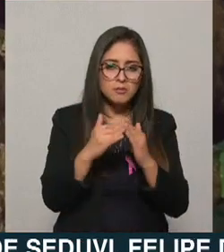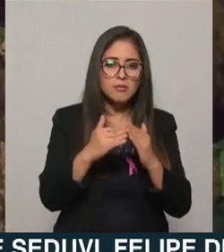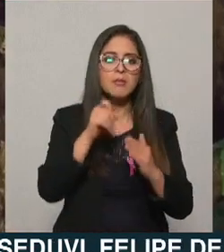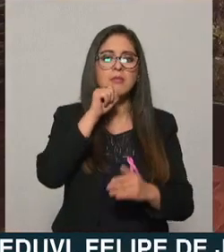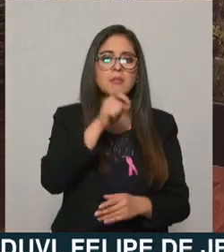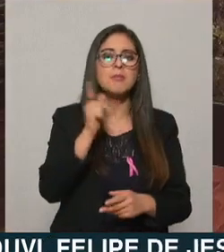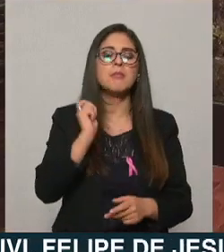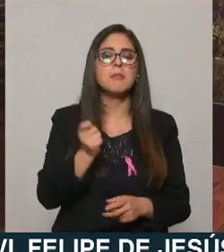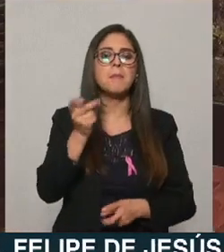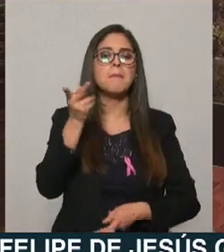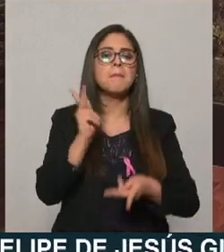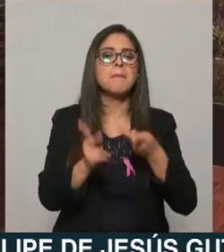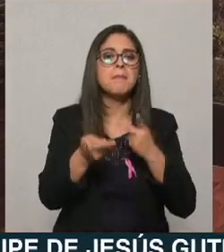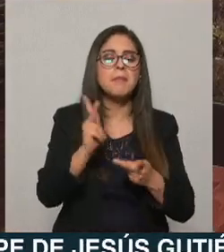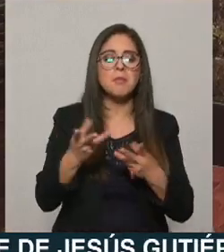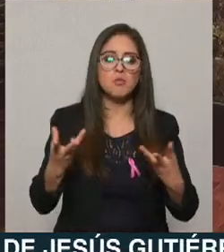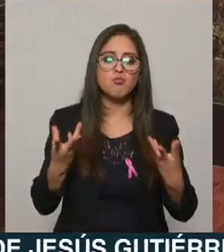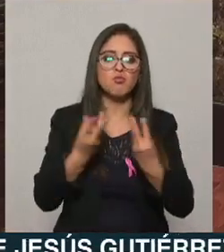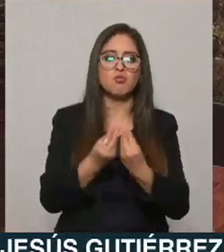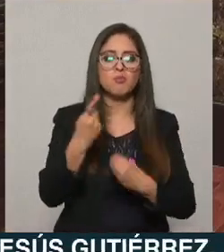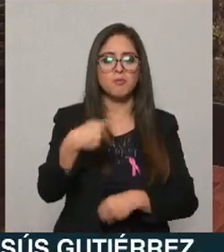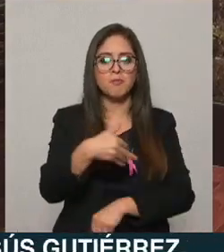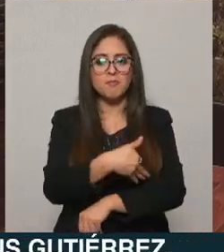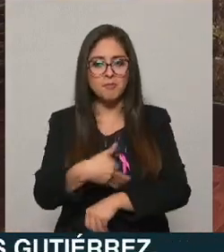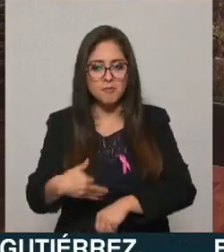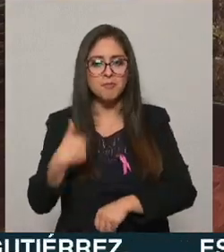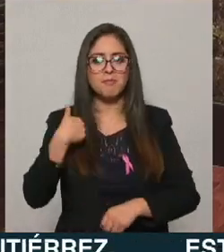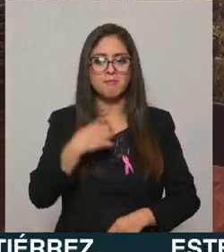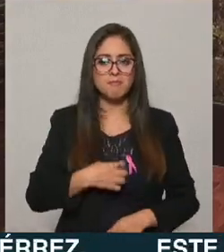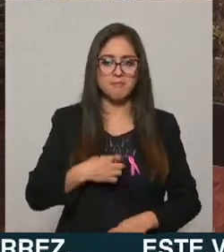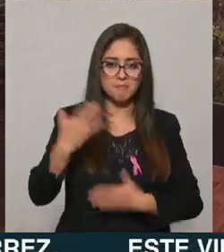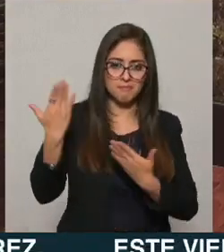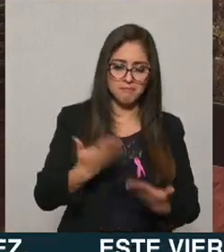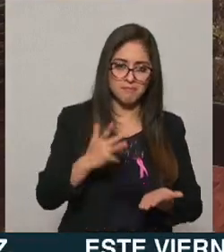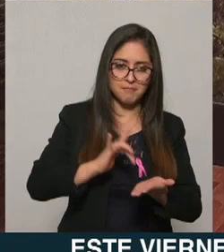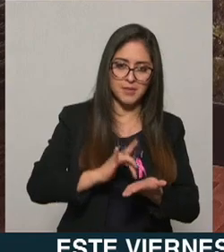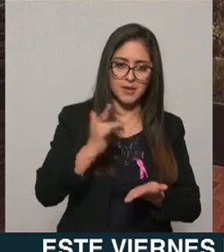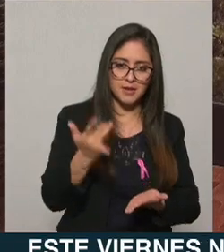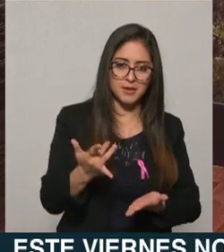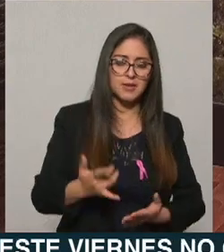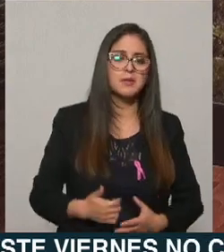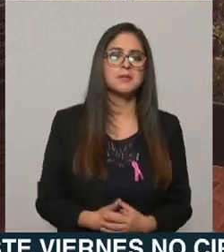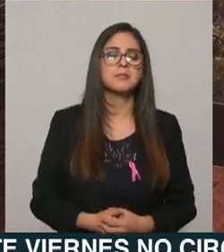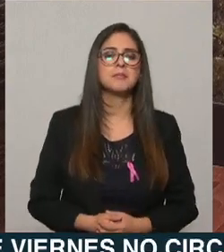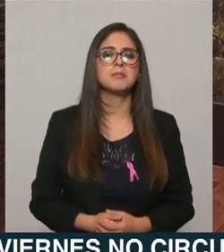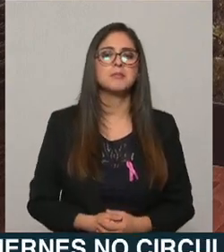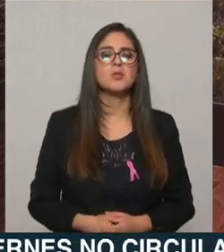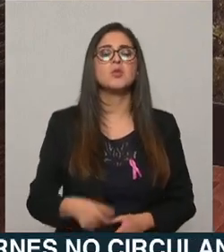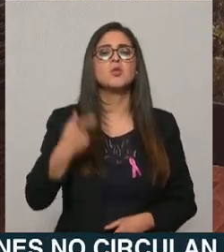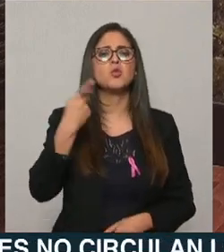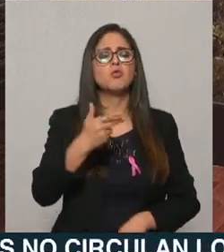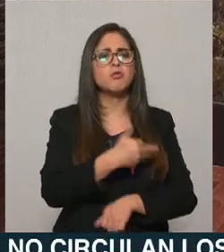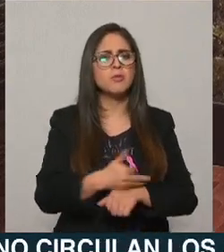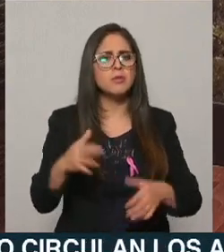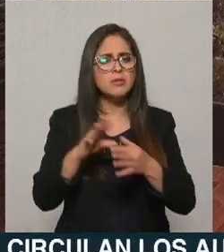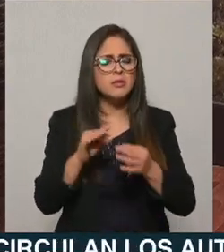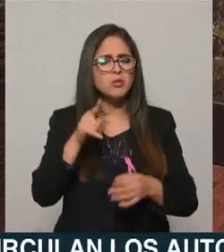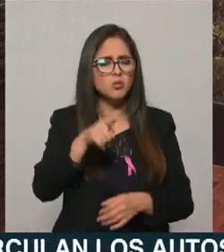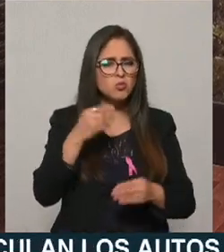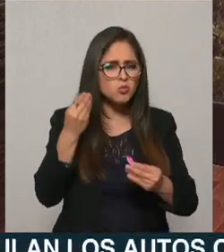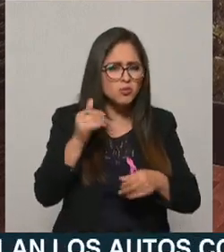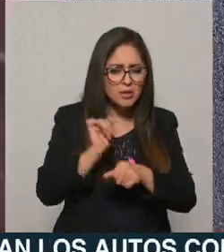a platicar como en familia. Exacto. Un placer estar aquí, muchas gracias. Y justamente hablando de familia, tú vienes de una familia de